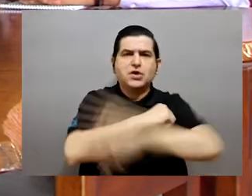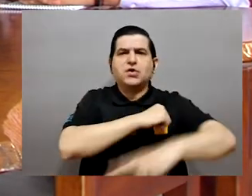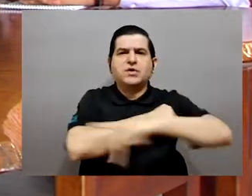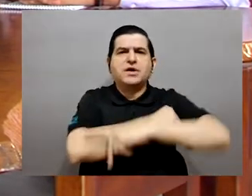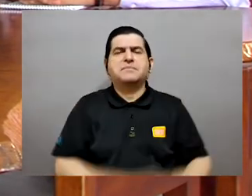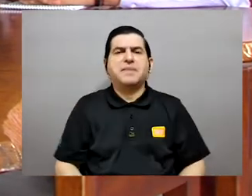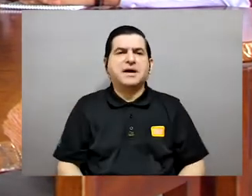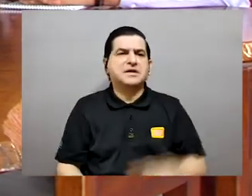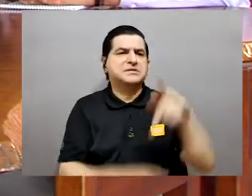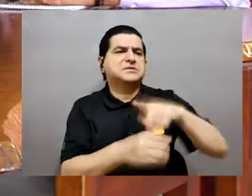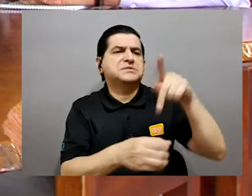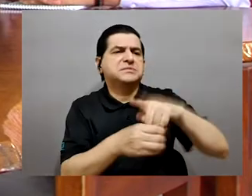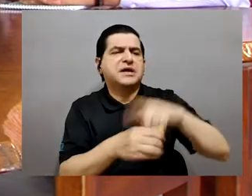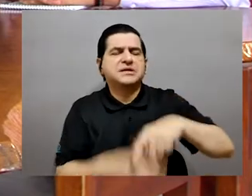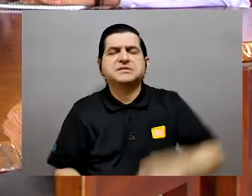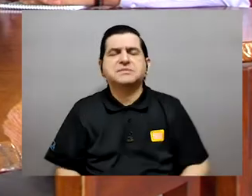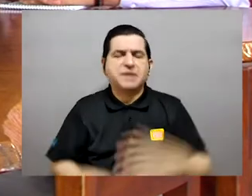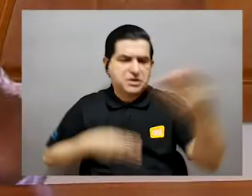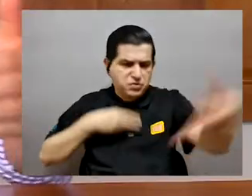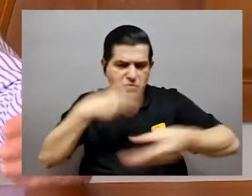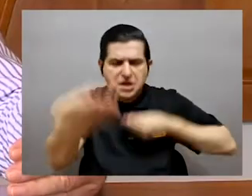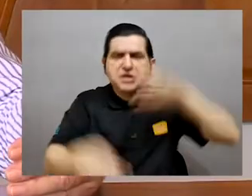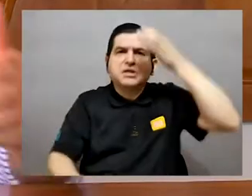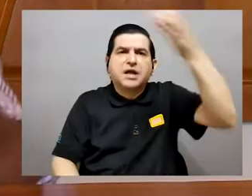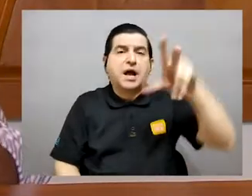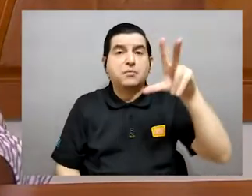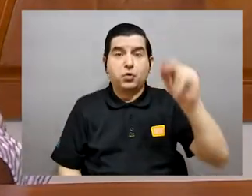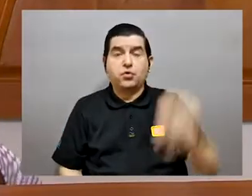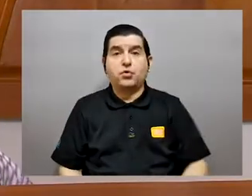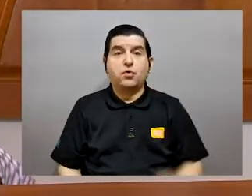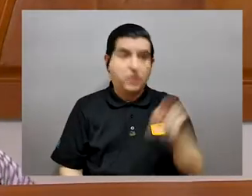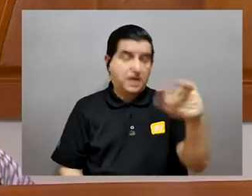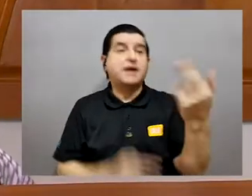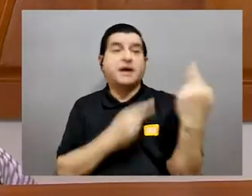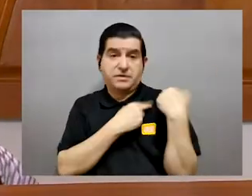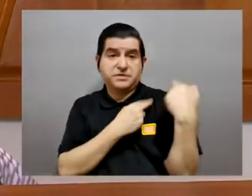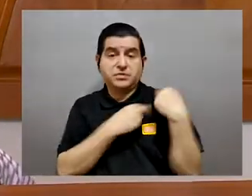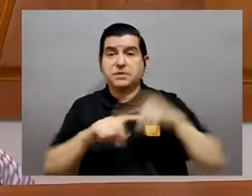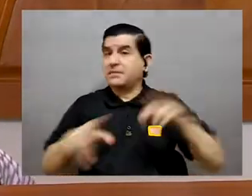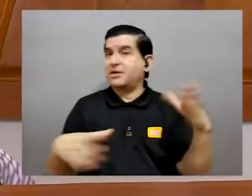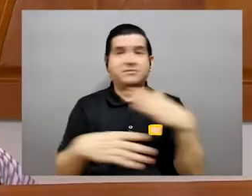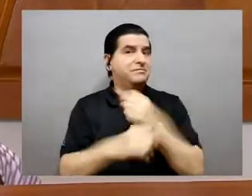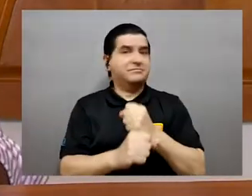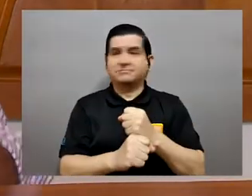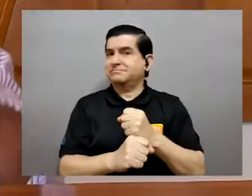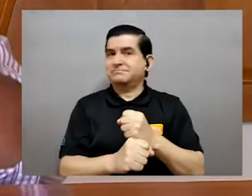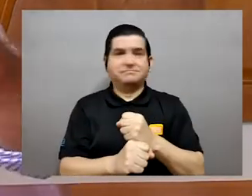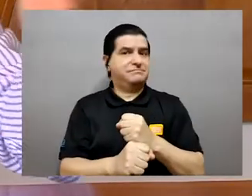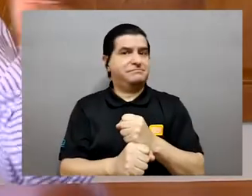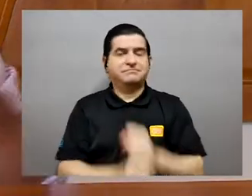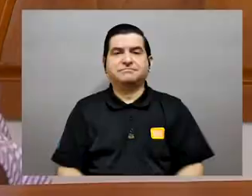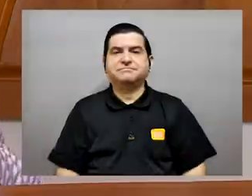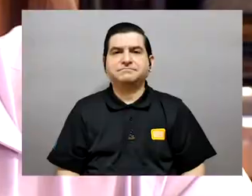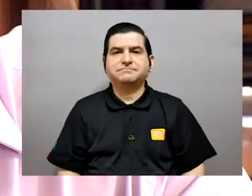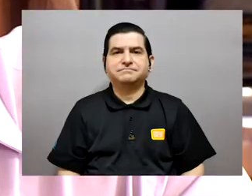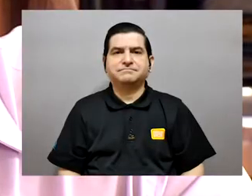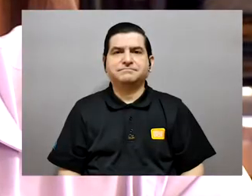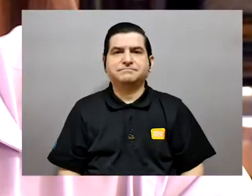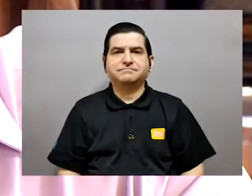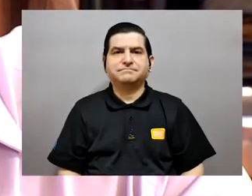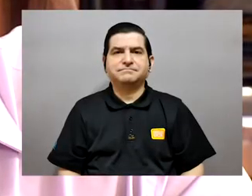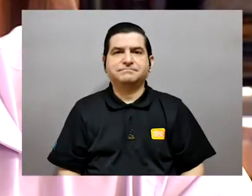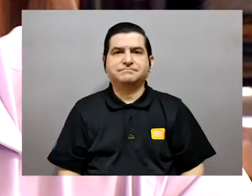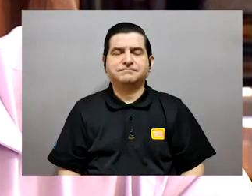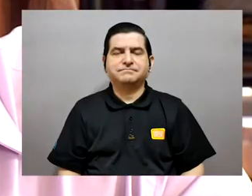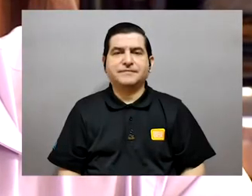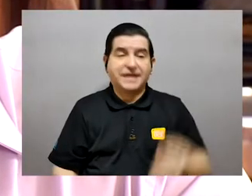tan drásticamente? Y le voy a decir una cosa, ellos que eran profesores de la universidad en Bellas Artes tenían todos los privilegios, ellos se exponían